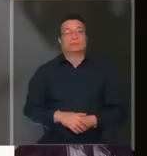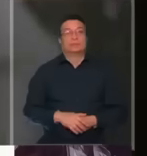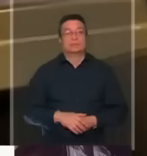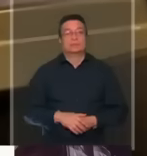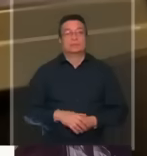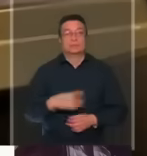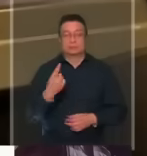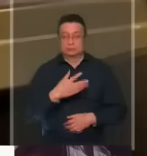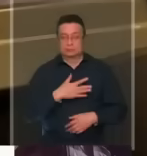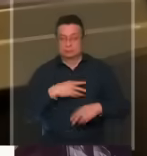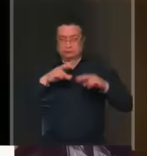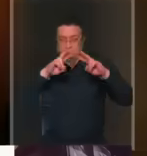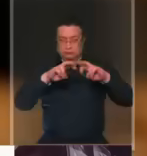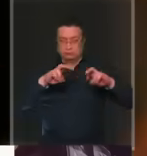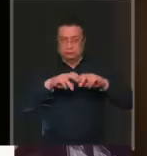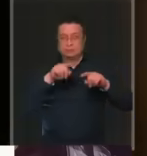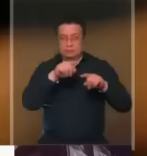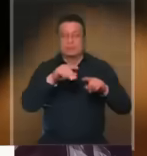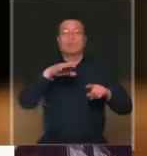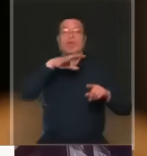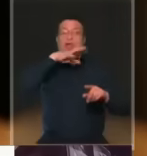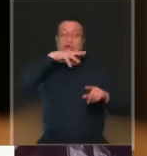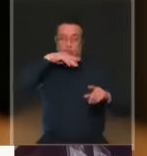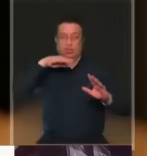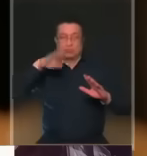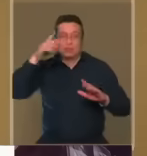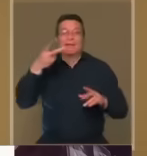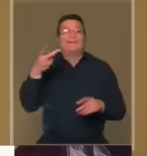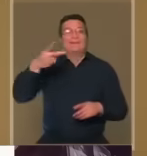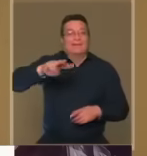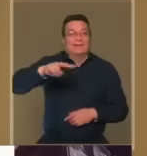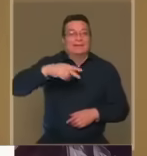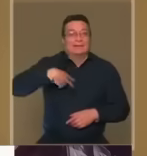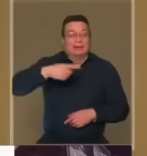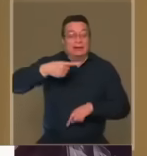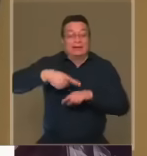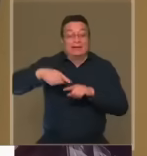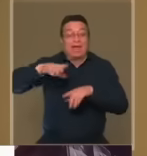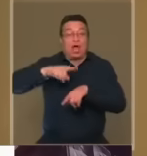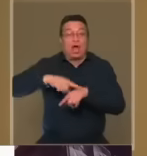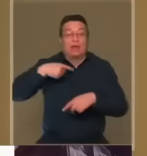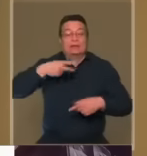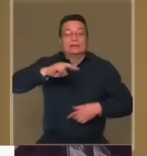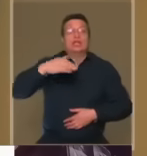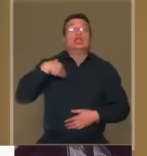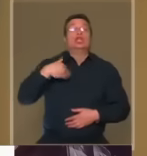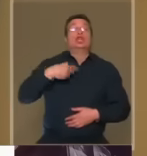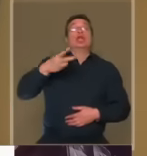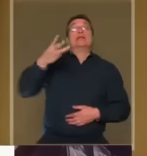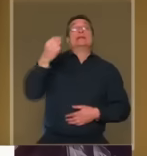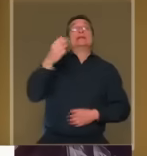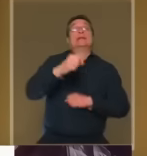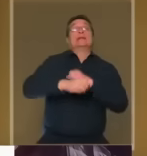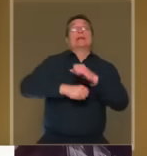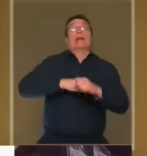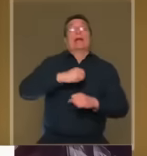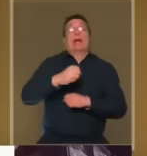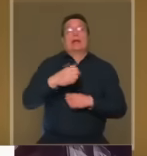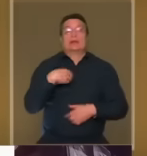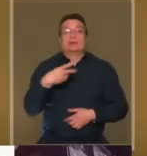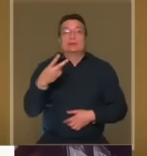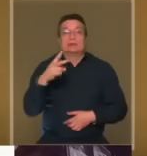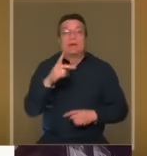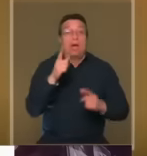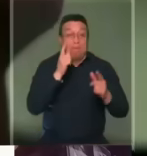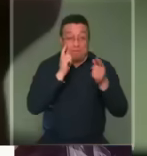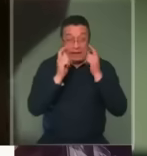Nuestra investigadora es mayor de edad, pero se hizo pasar en distintos horarios por una niña de 13 años para ver los